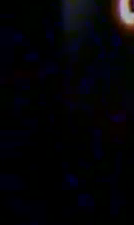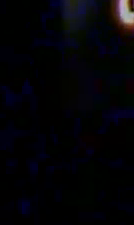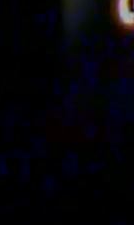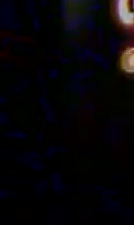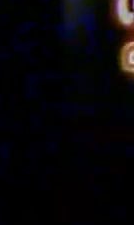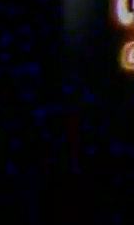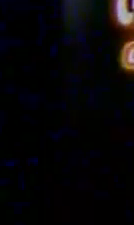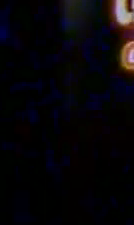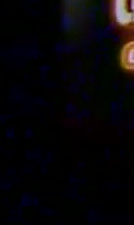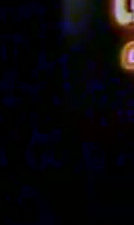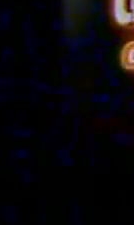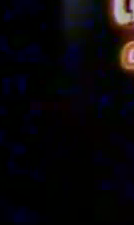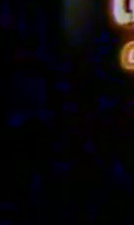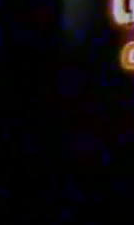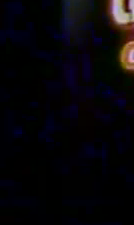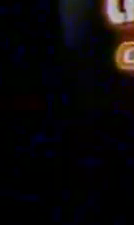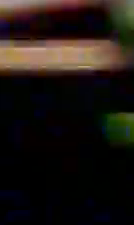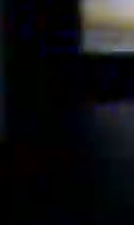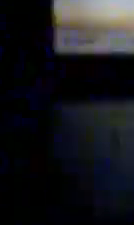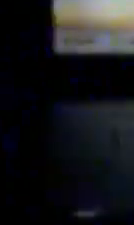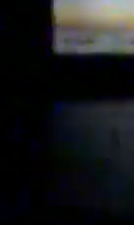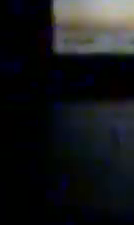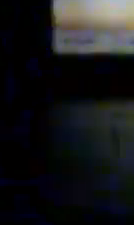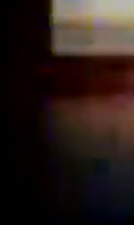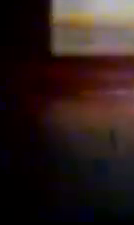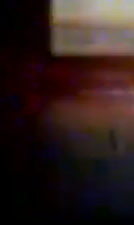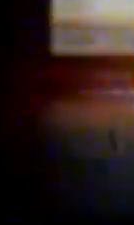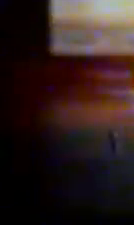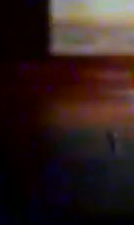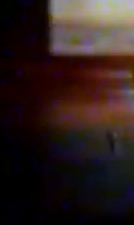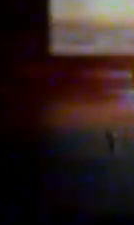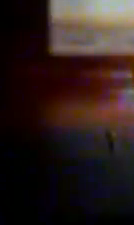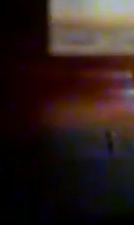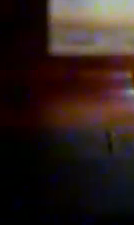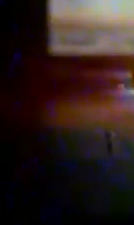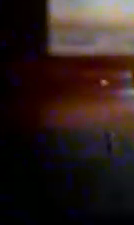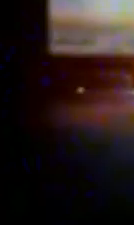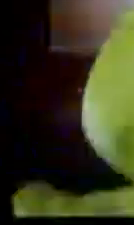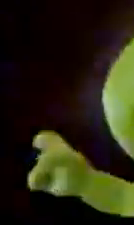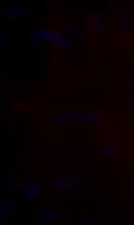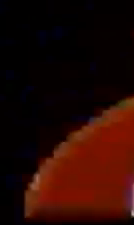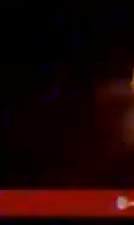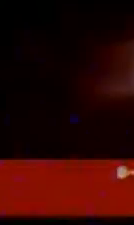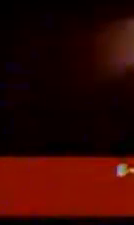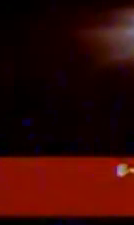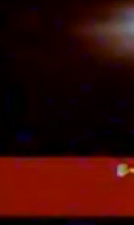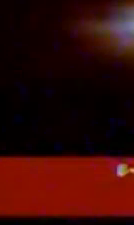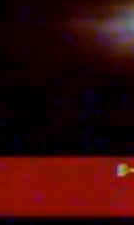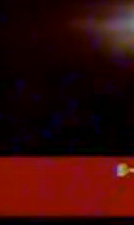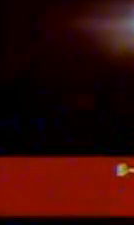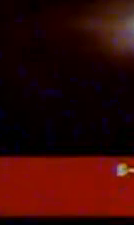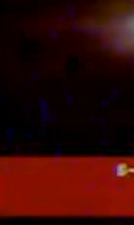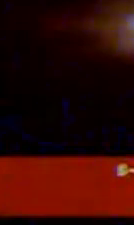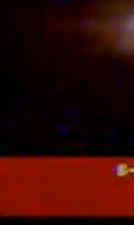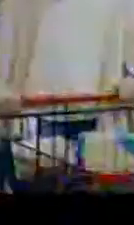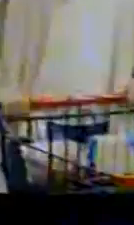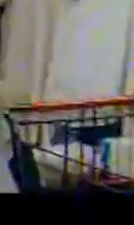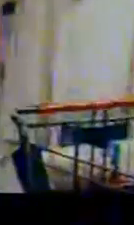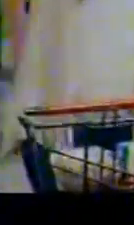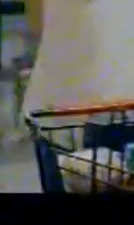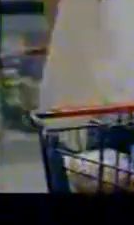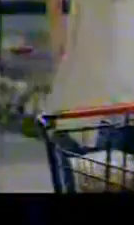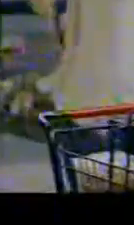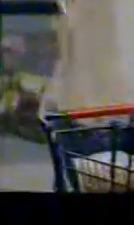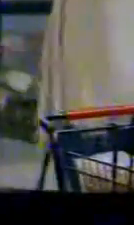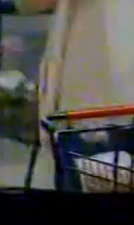cuotitas chiquititas con tu crédito facilito. El Black Friday recontra negro solo está en Créditos Económicos.